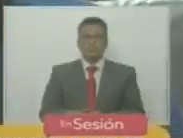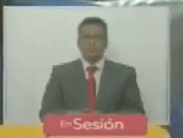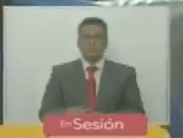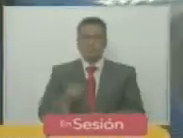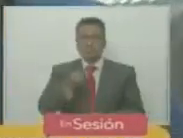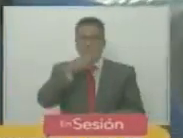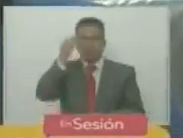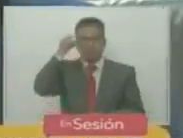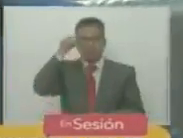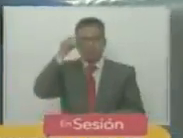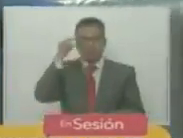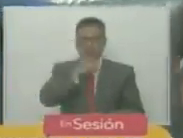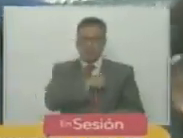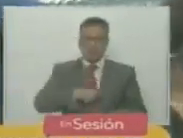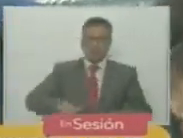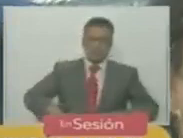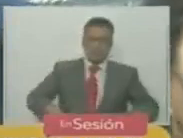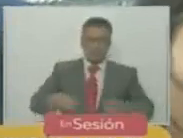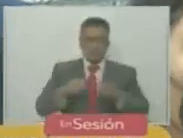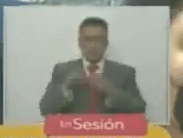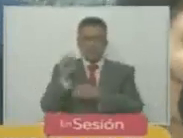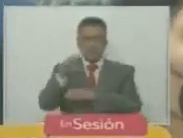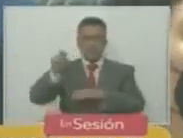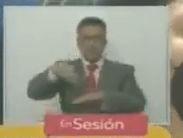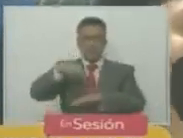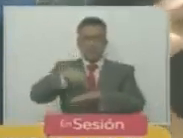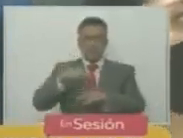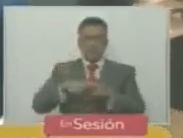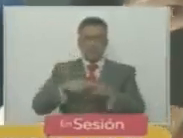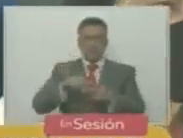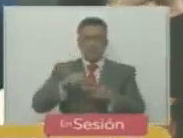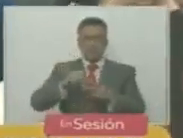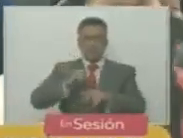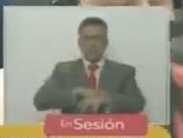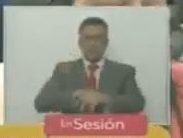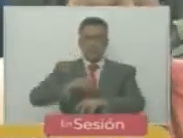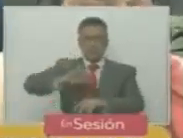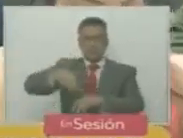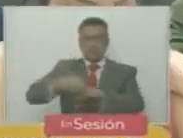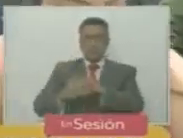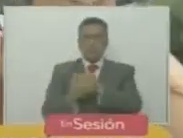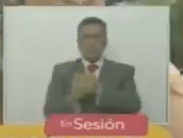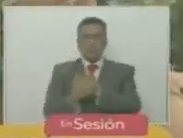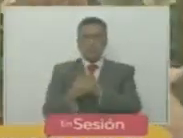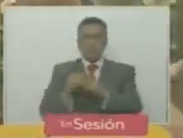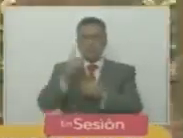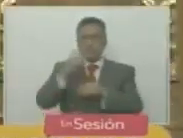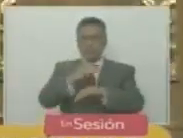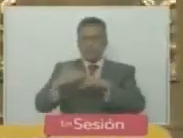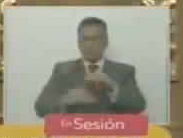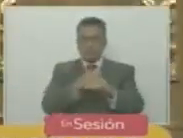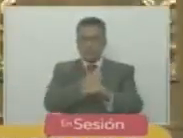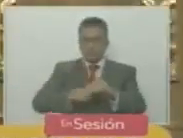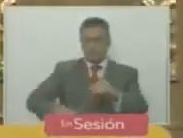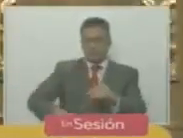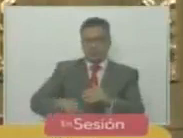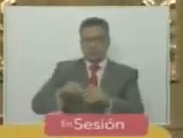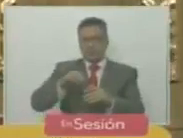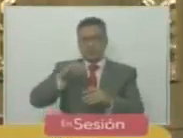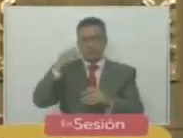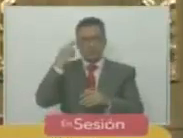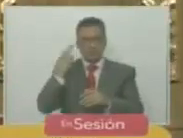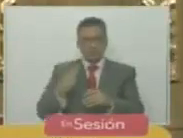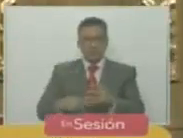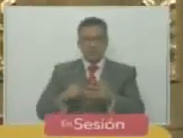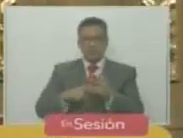Buenos días, ciudadano presidente de la Asamblea, doctor Jorge Rodríguez, primera vicepresidenta Iris Varela,